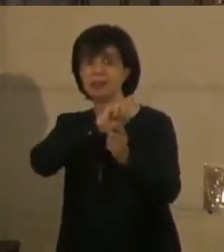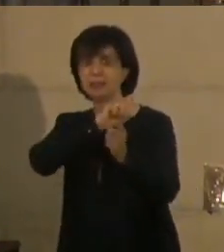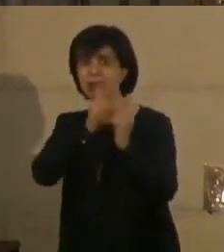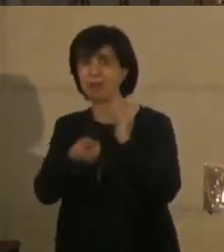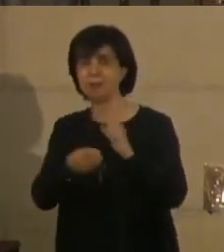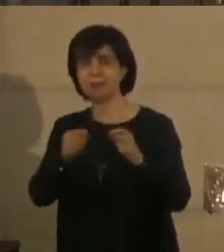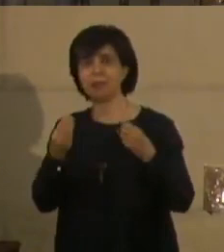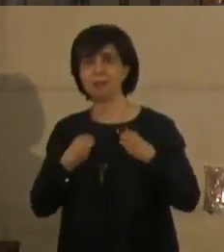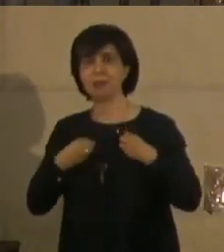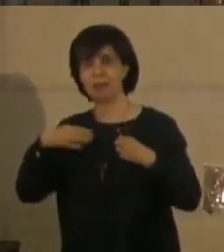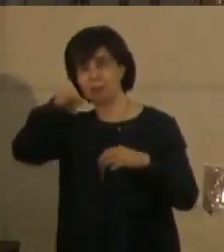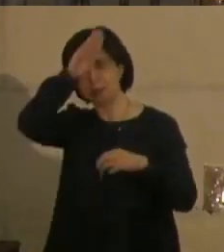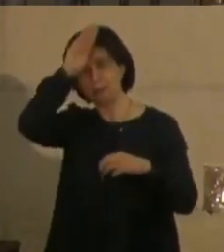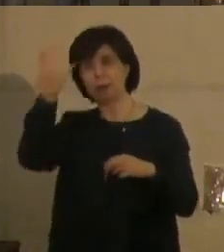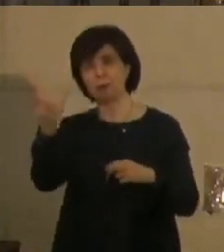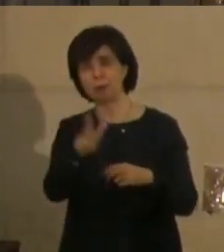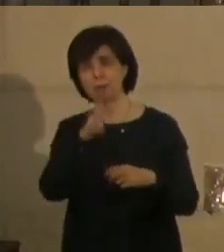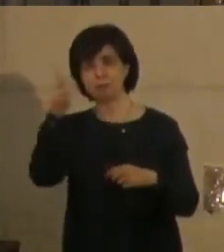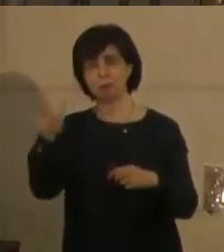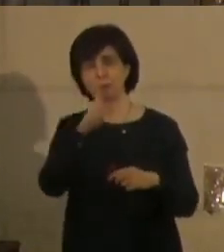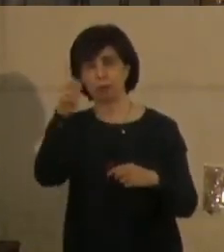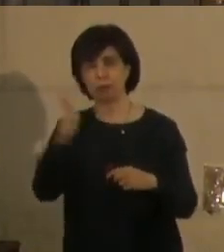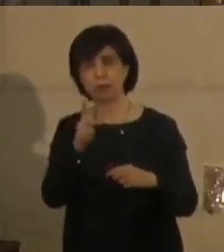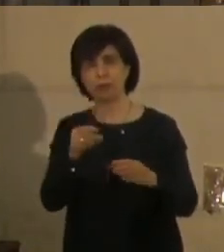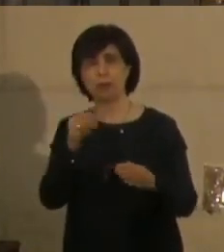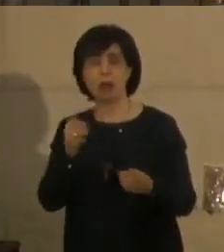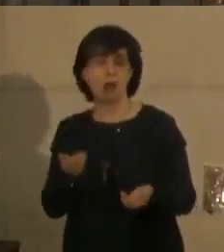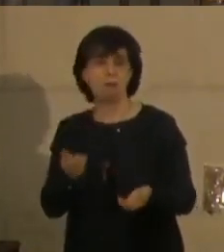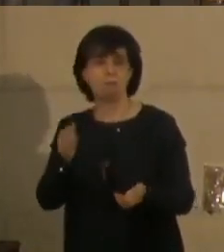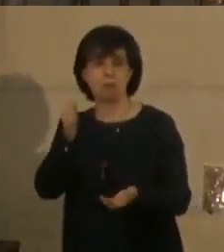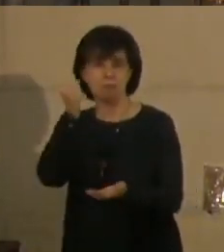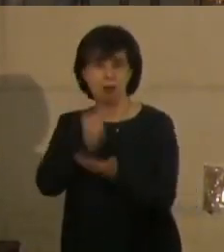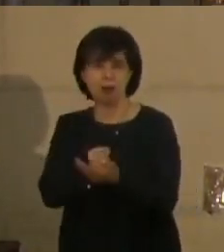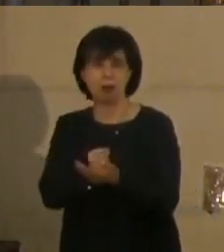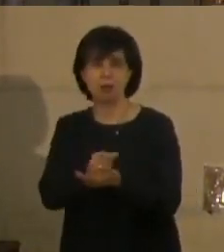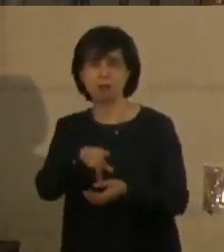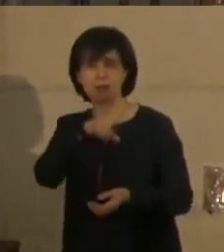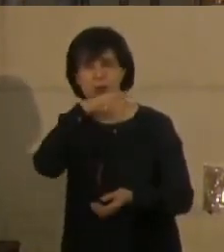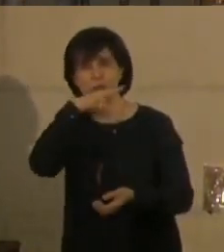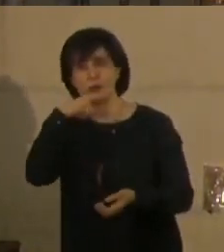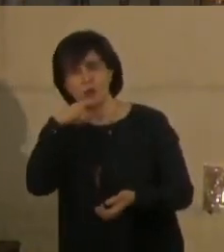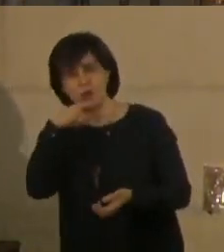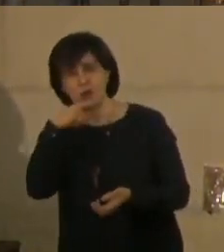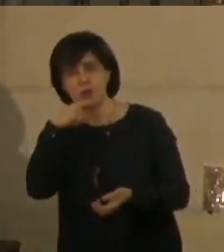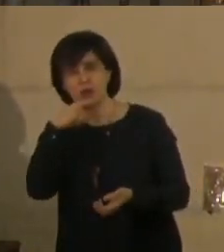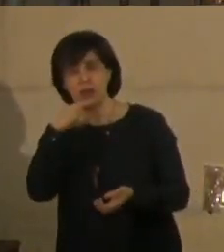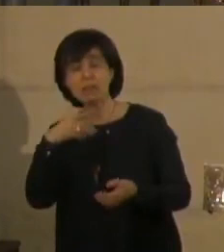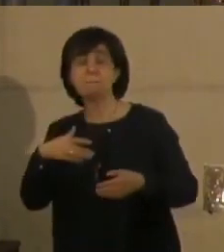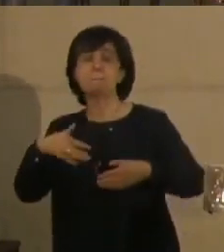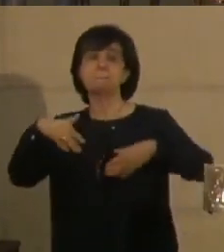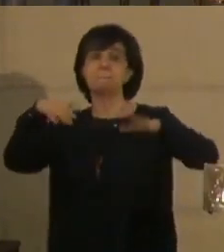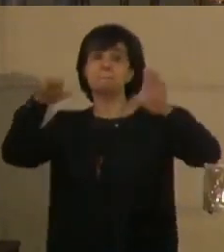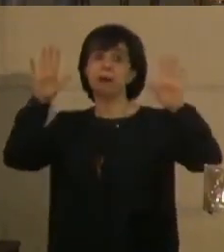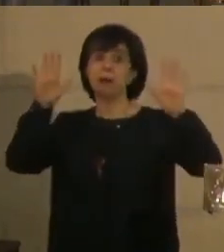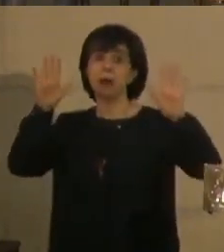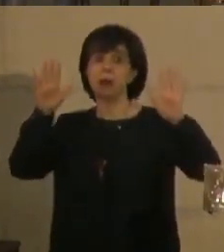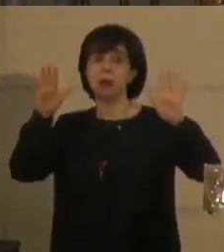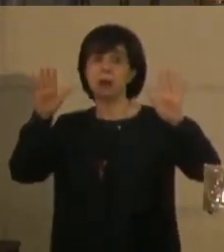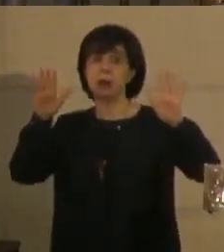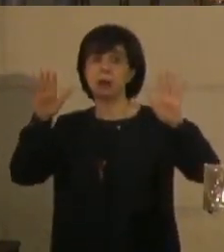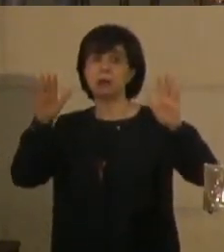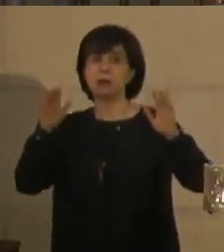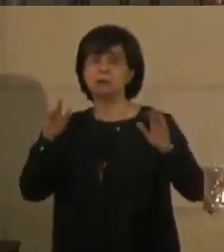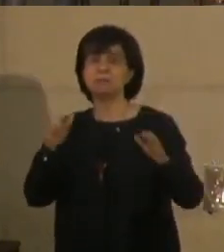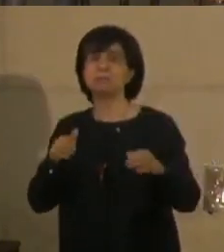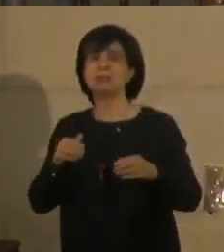suceso. Le deja huellas de dolor y que sin embargo él va a hablar con